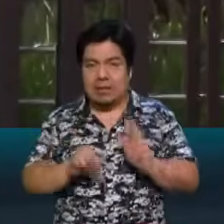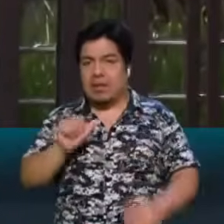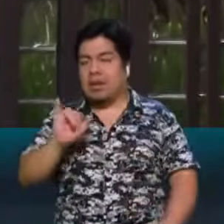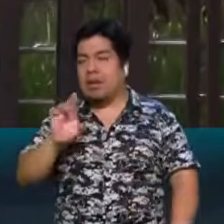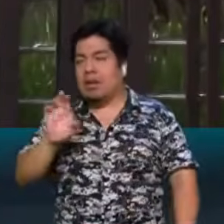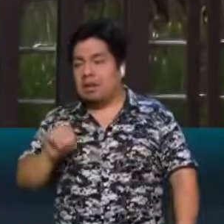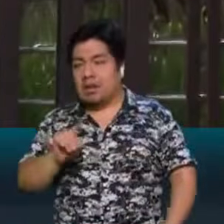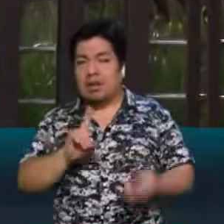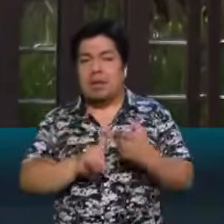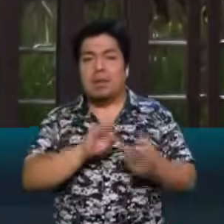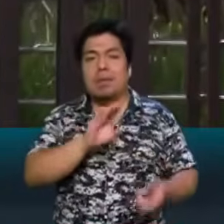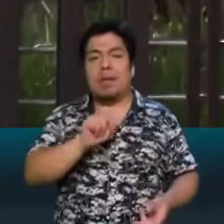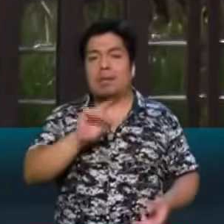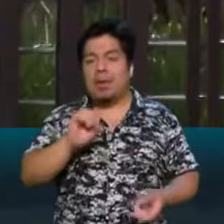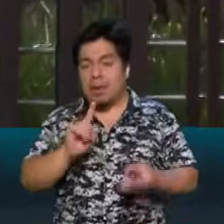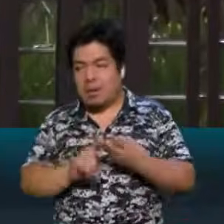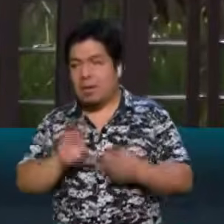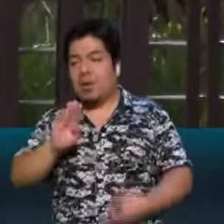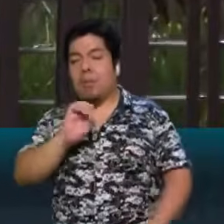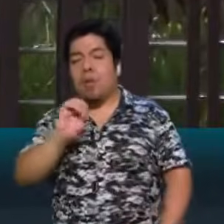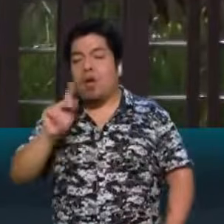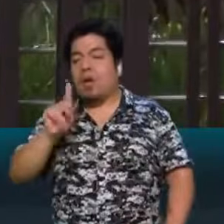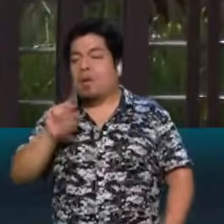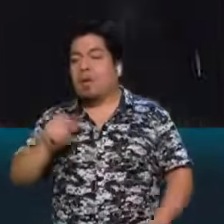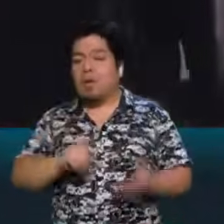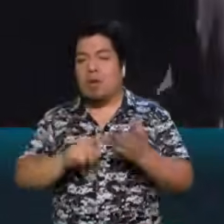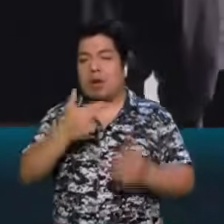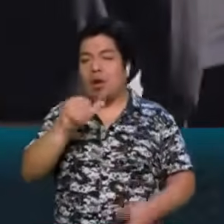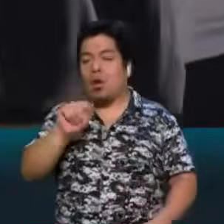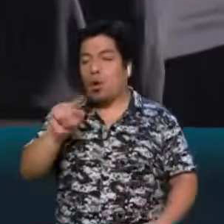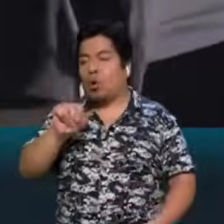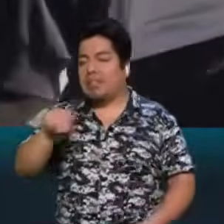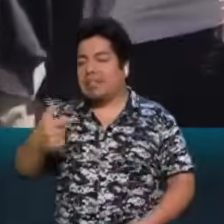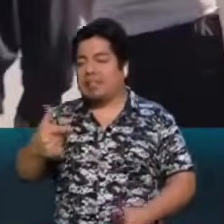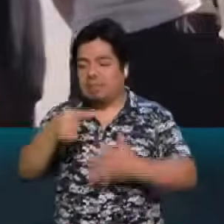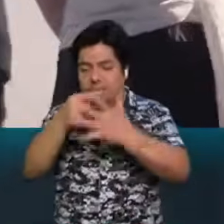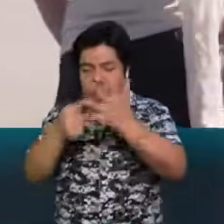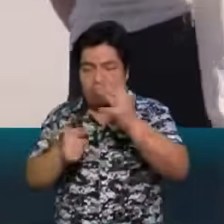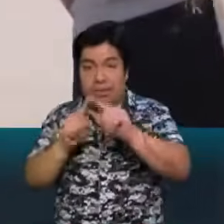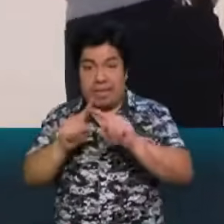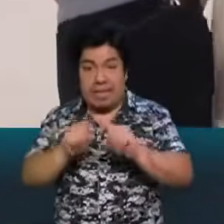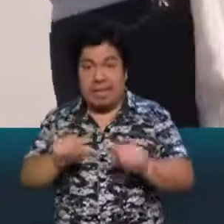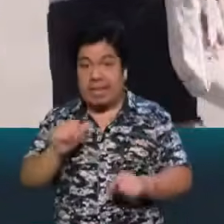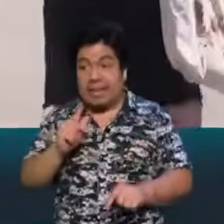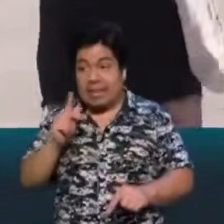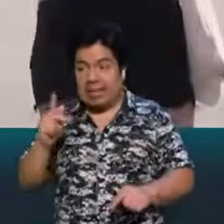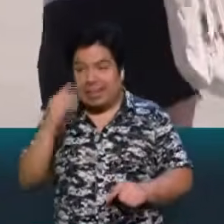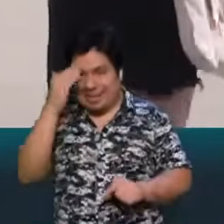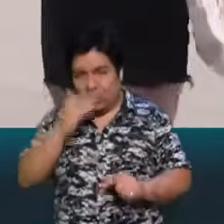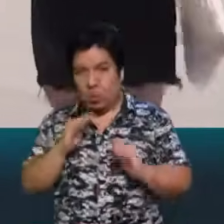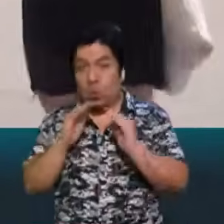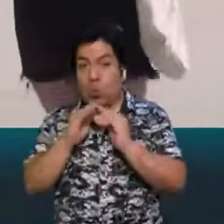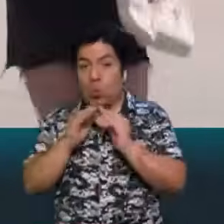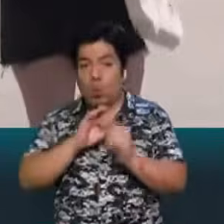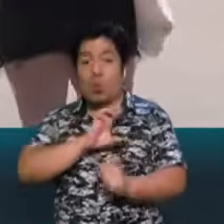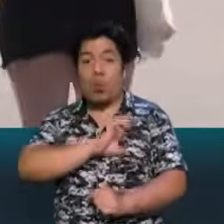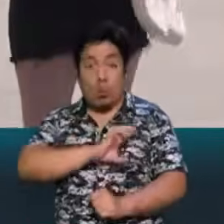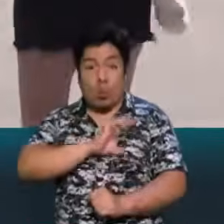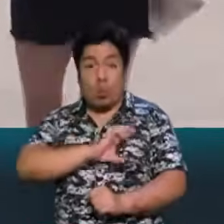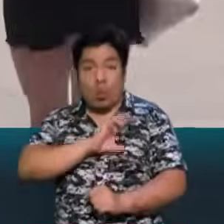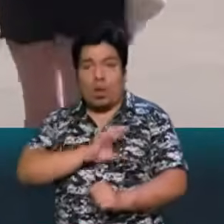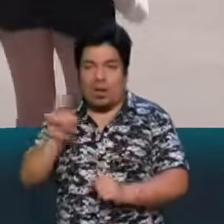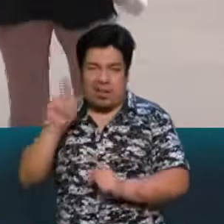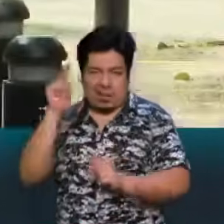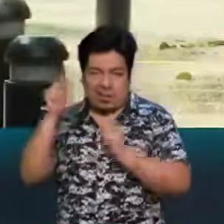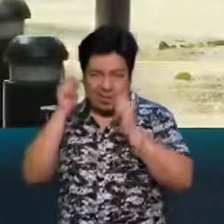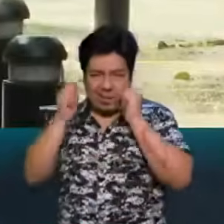son VRBO, como son Booking, como son Hosting, como son todas estas plataformas que rentan la vivienda a